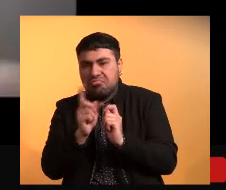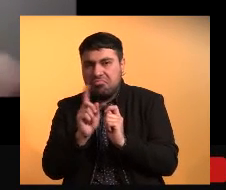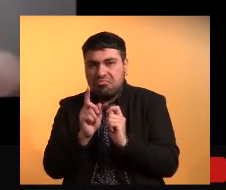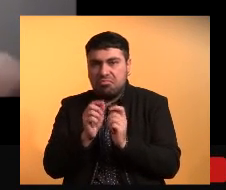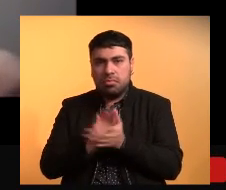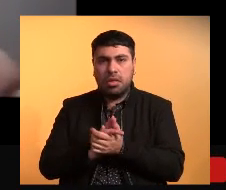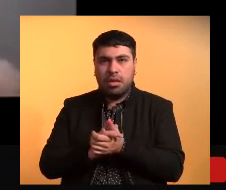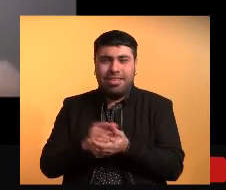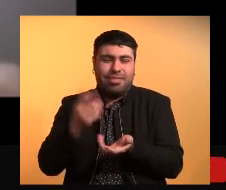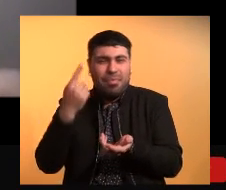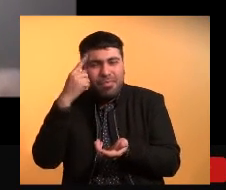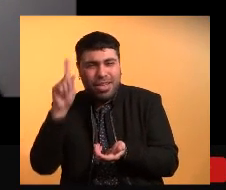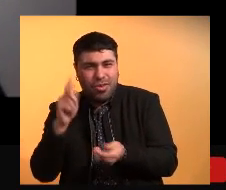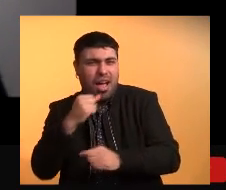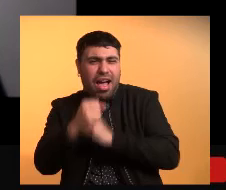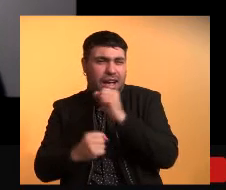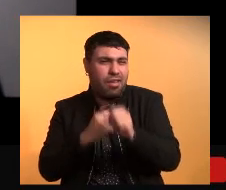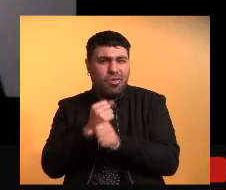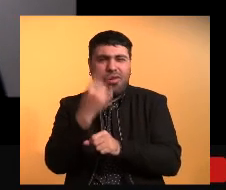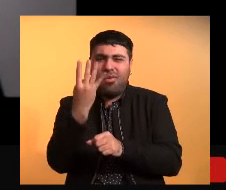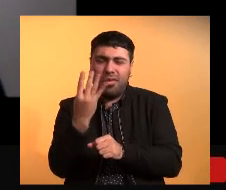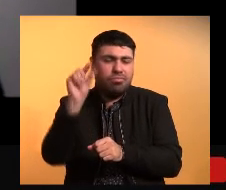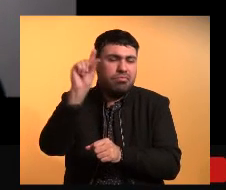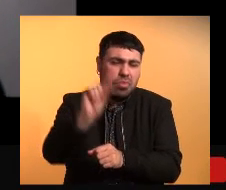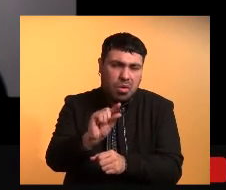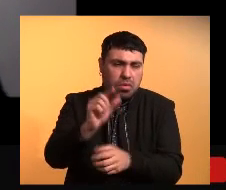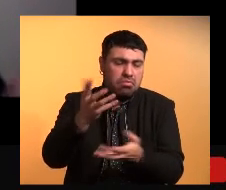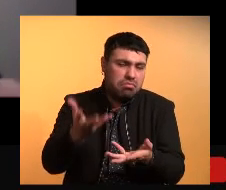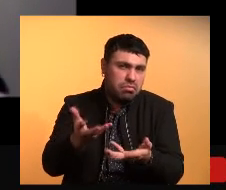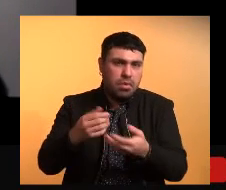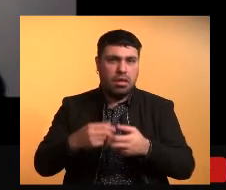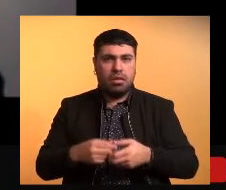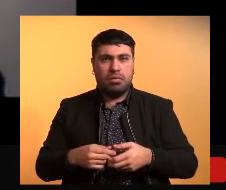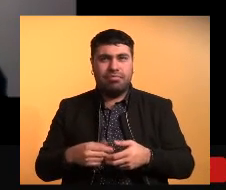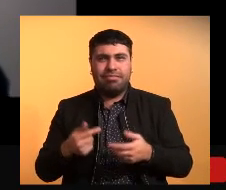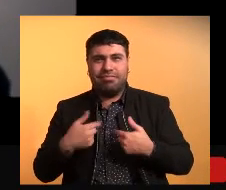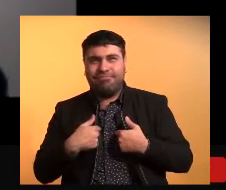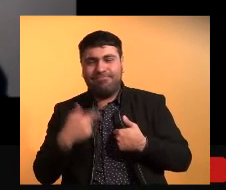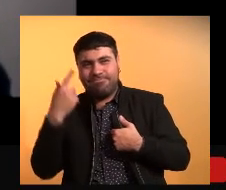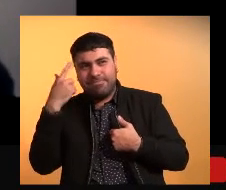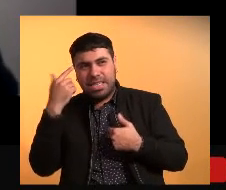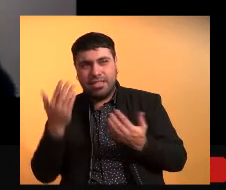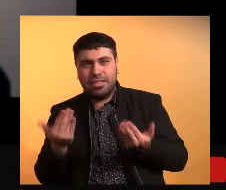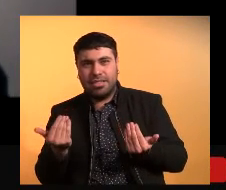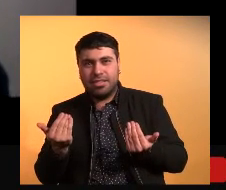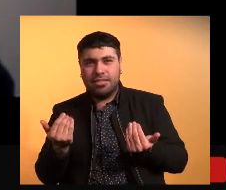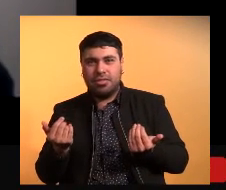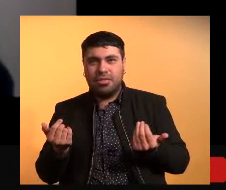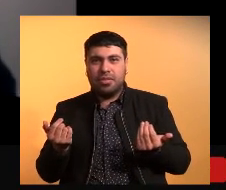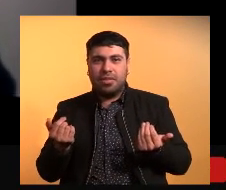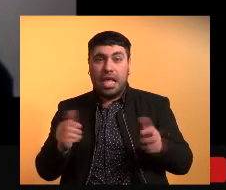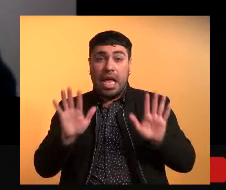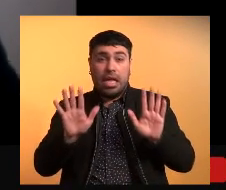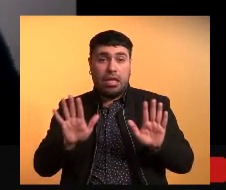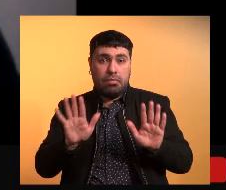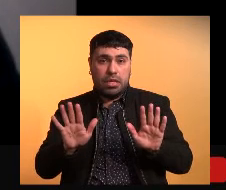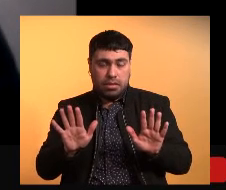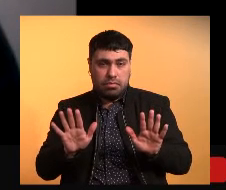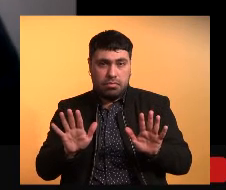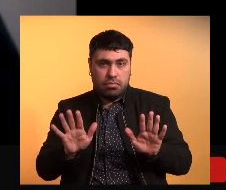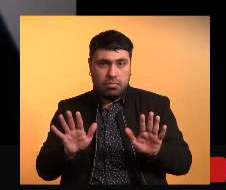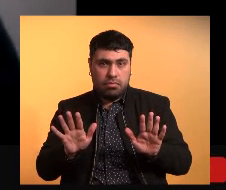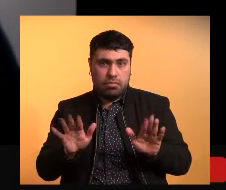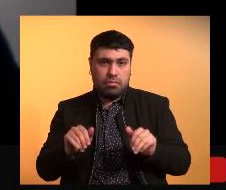una fracción tan pequeñita de tiempo que probablemente, claro, lo que se necesita son claramente hacer estudios